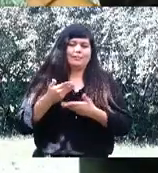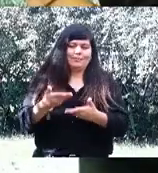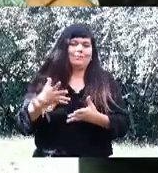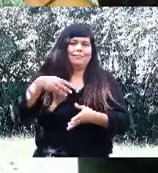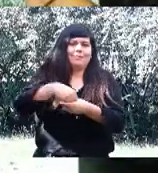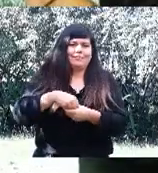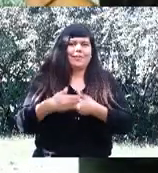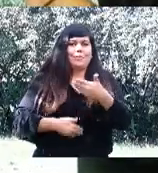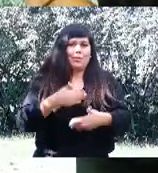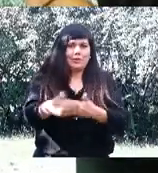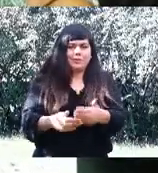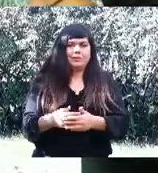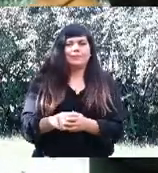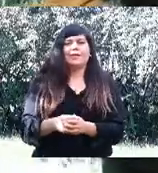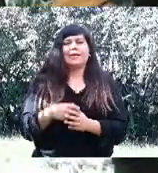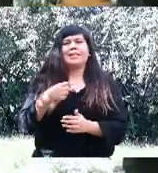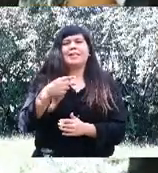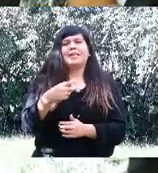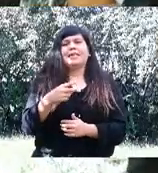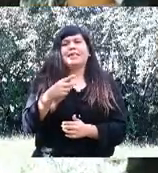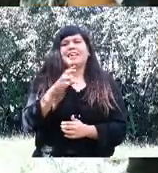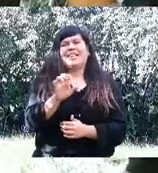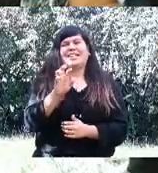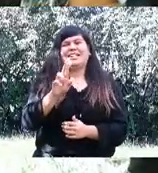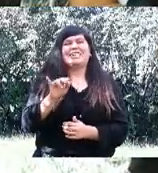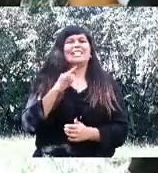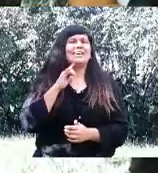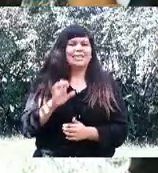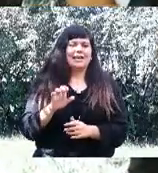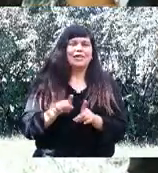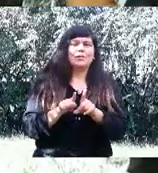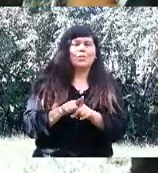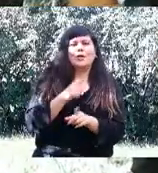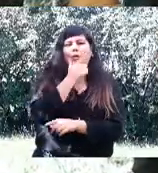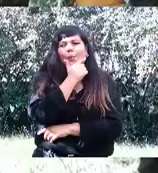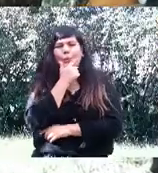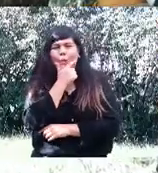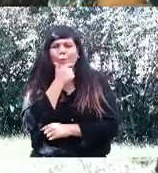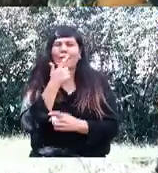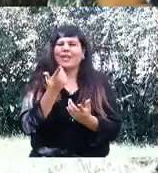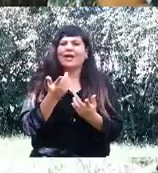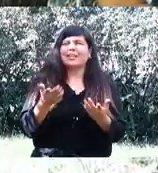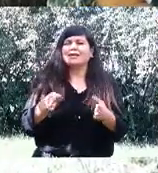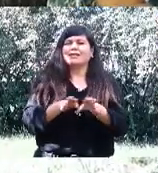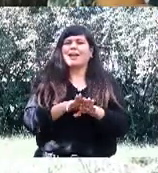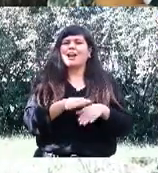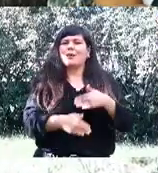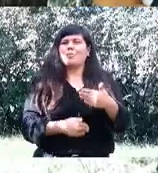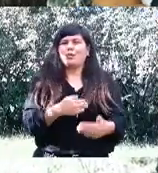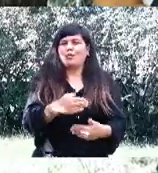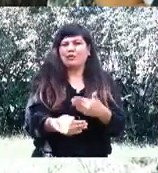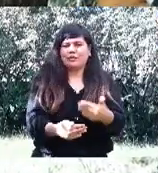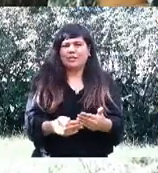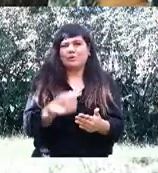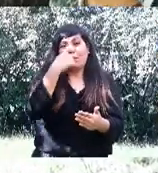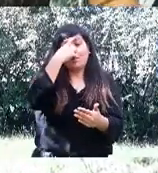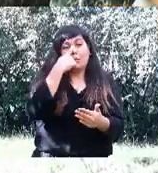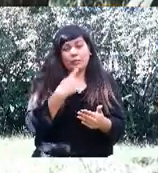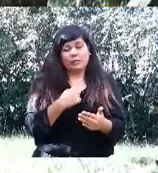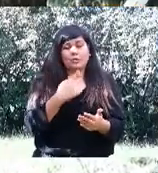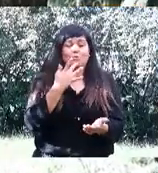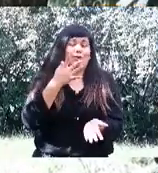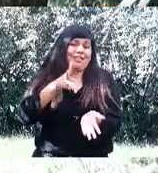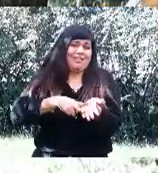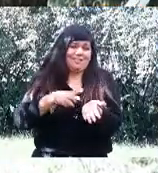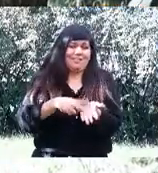proceso Enrique por esta inquietud que tiene de cerrar un proceso de museo porque la